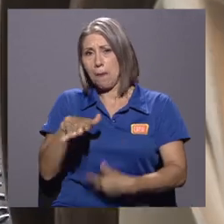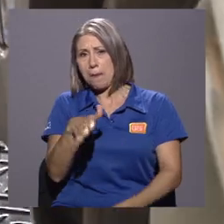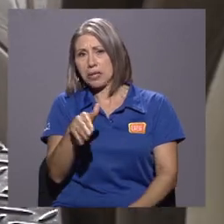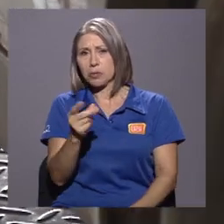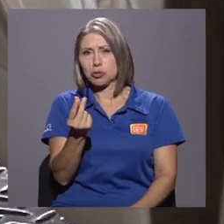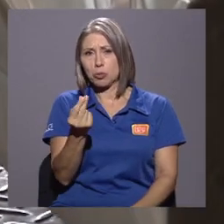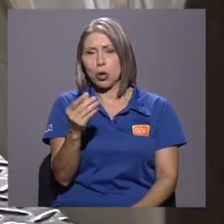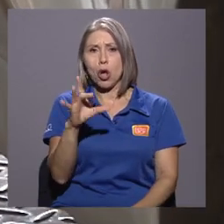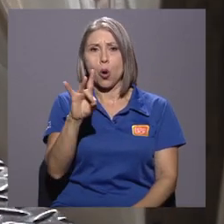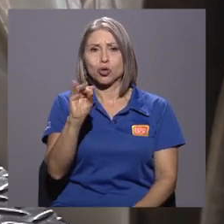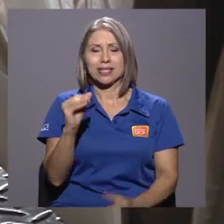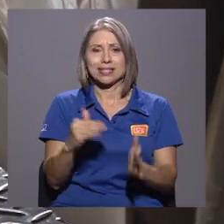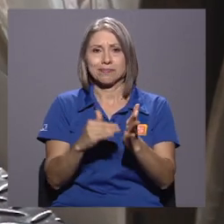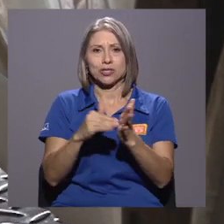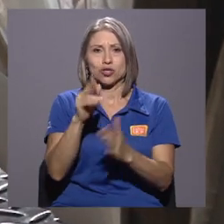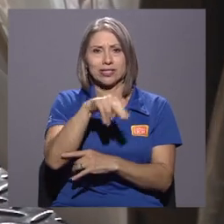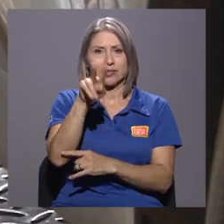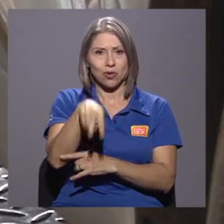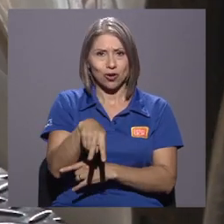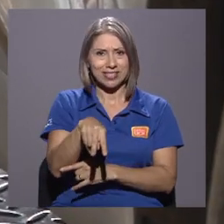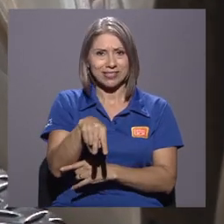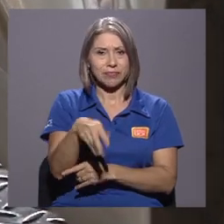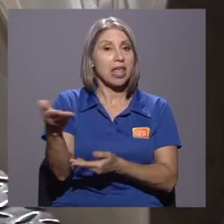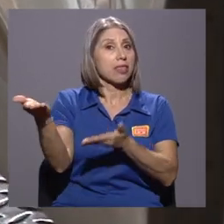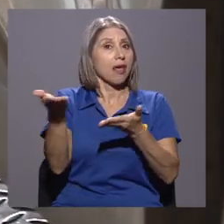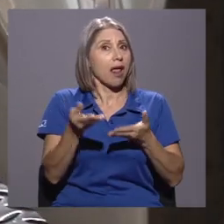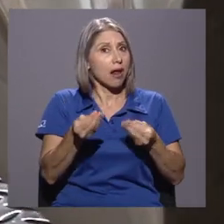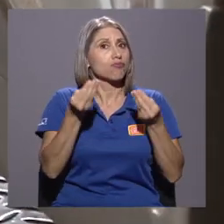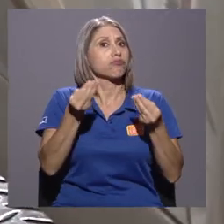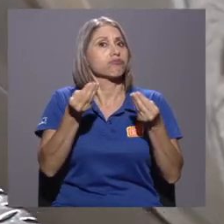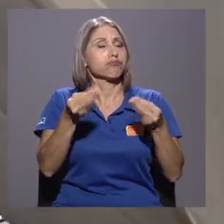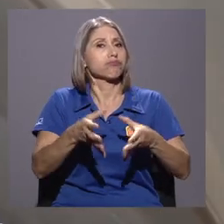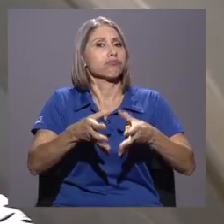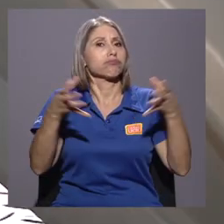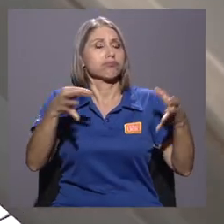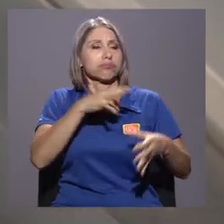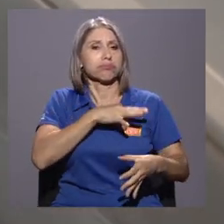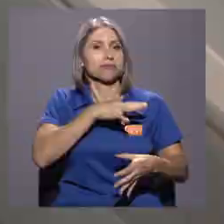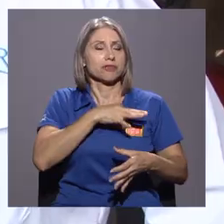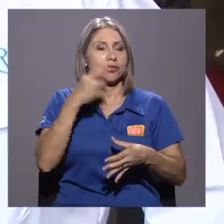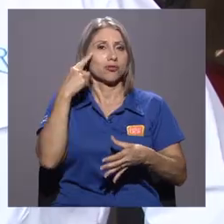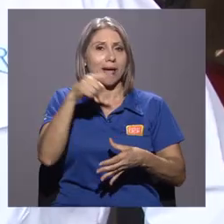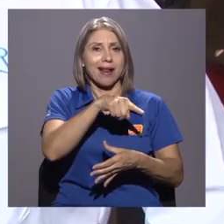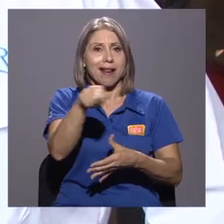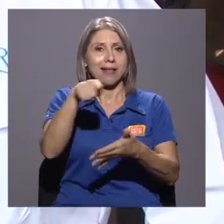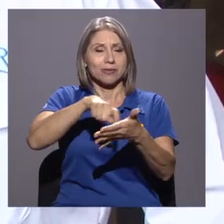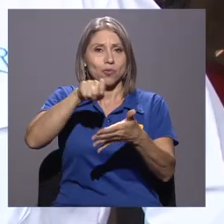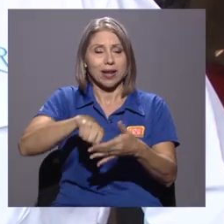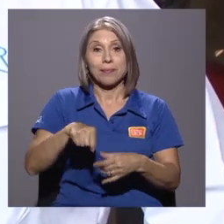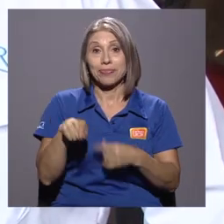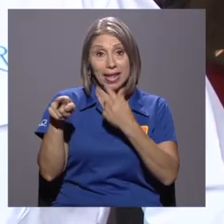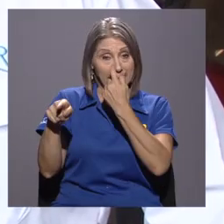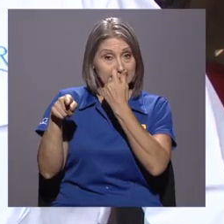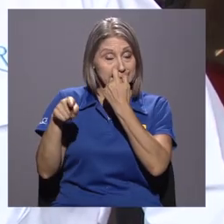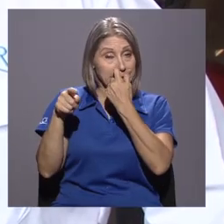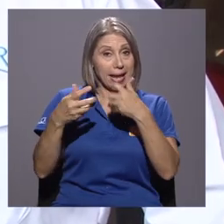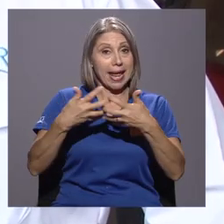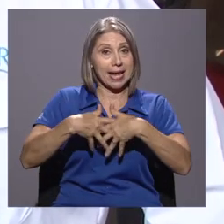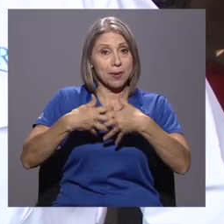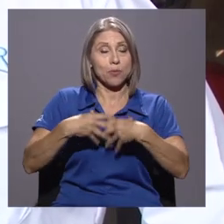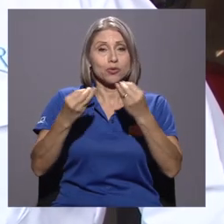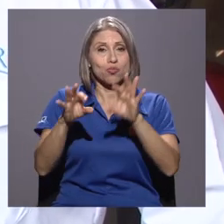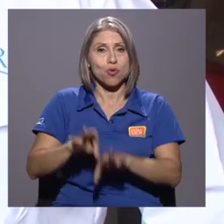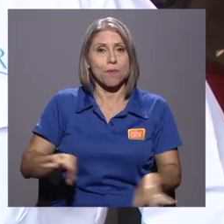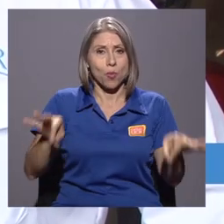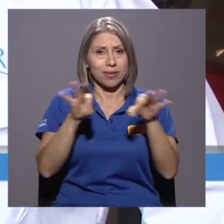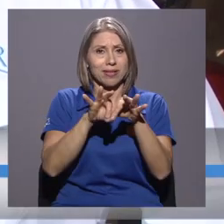de 80 millones de colones y traerá grandes beneficios para la escuela. Sin duda es un equipo muy importante para la escuela, para